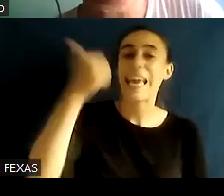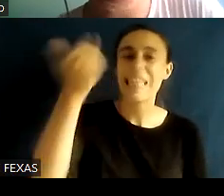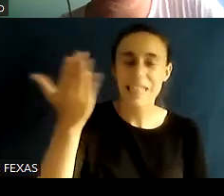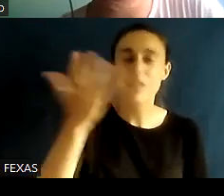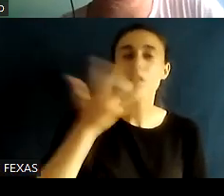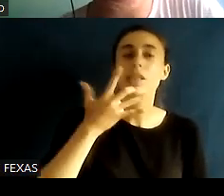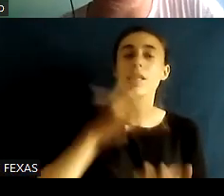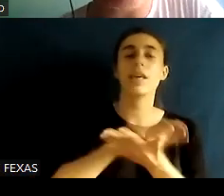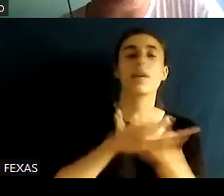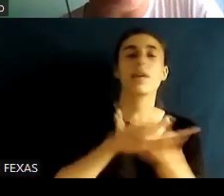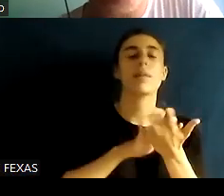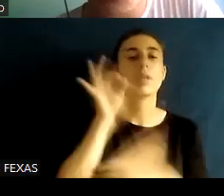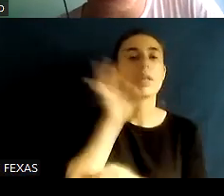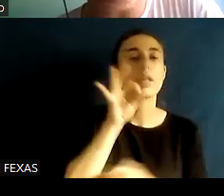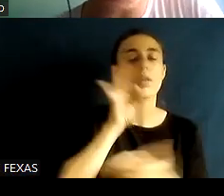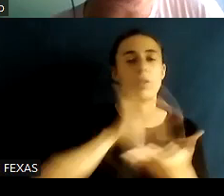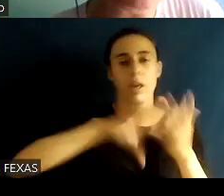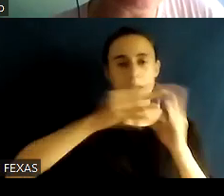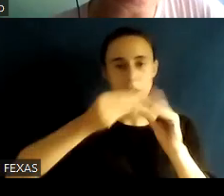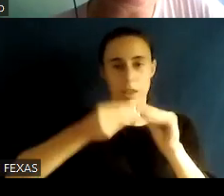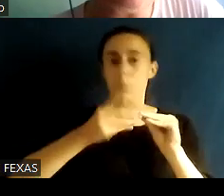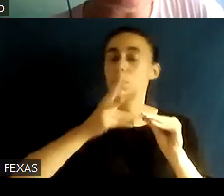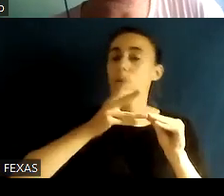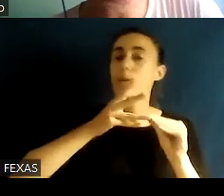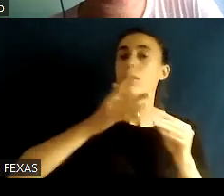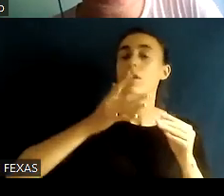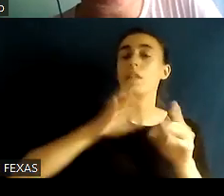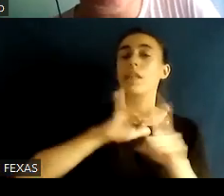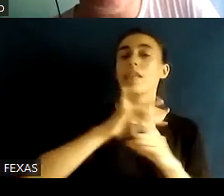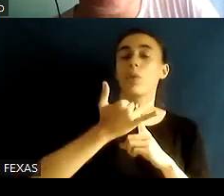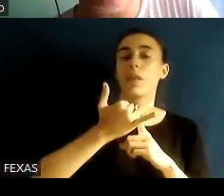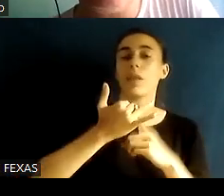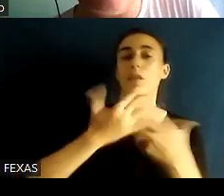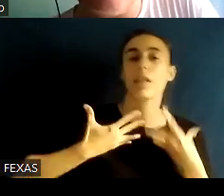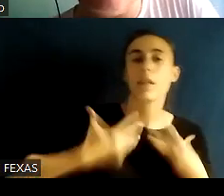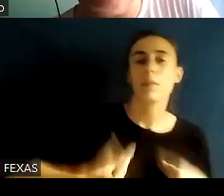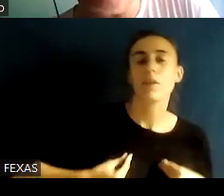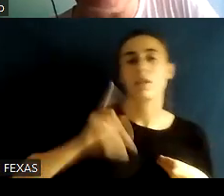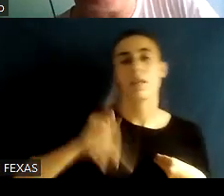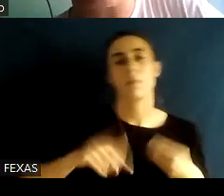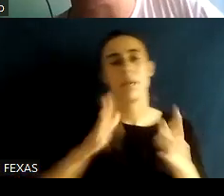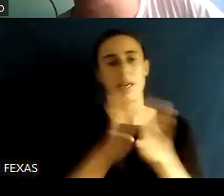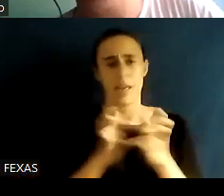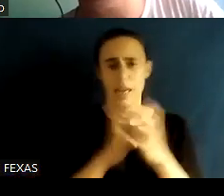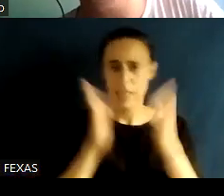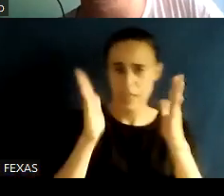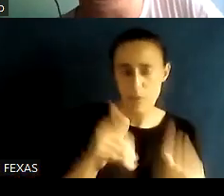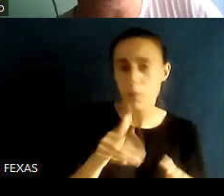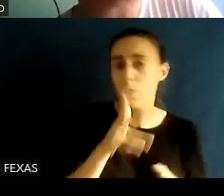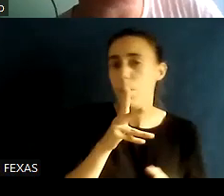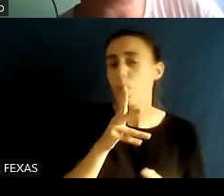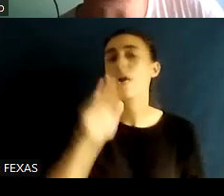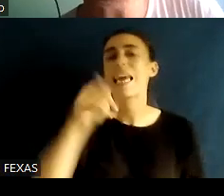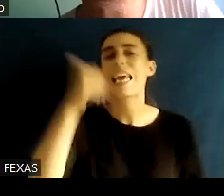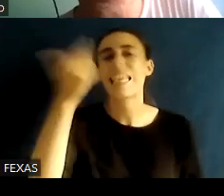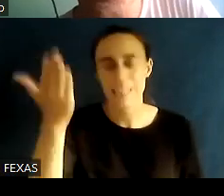para referirnos a aquella situación de depresión o de desánimo que está fundamentada en una causa externa. Es decir, el trabajo